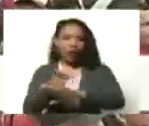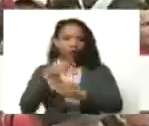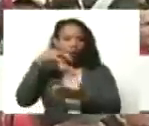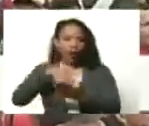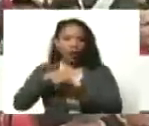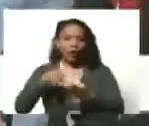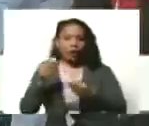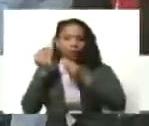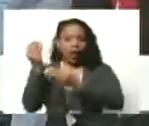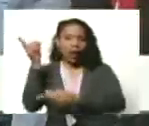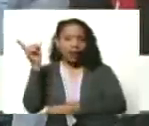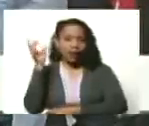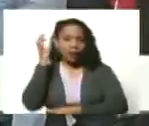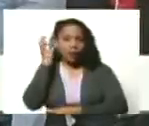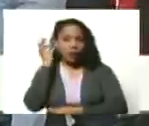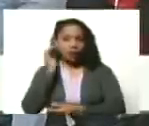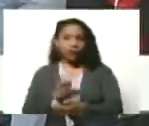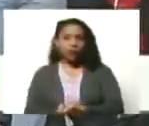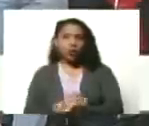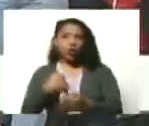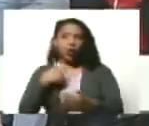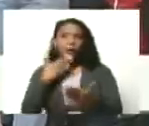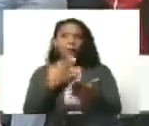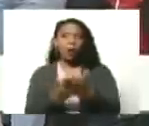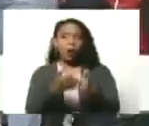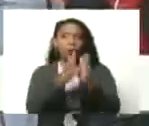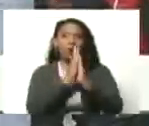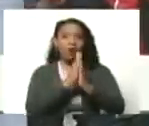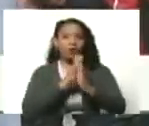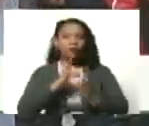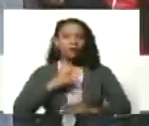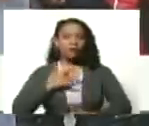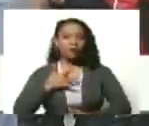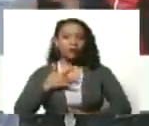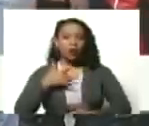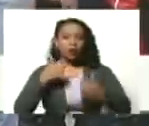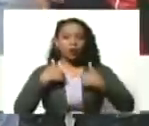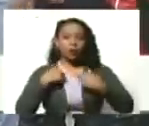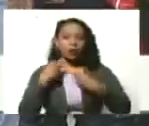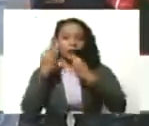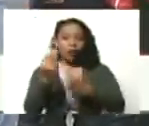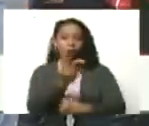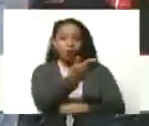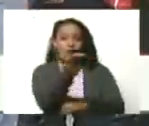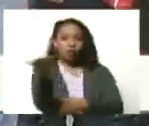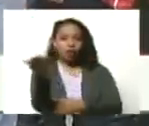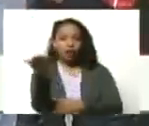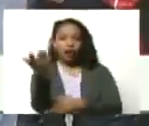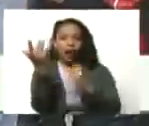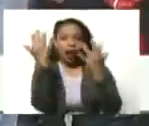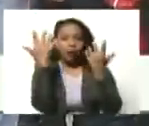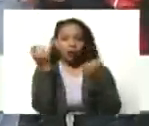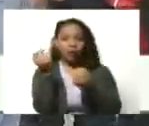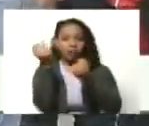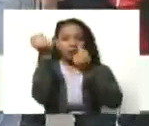a ella y con ellas les pido que por favor sientan que se lo estoy entregando a ustedes en sus manos y le estoy entregando el